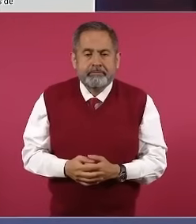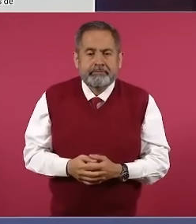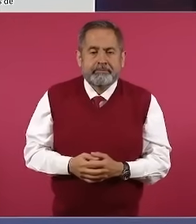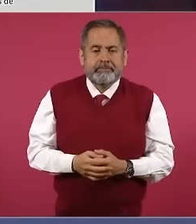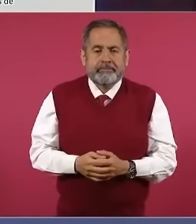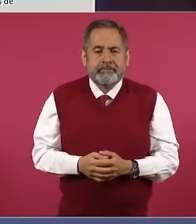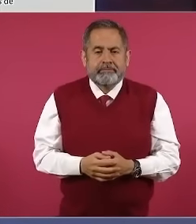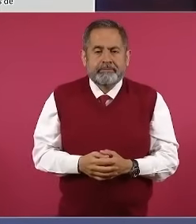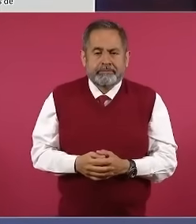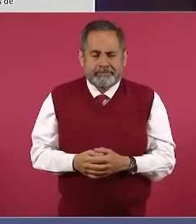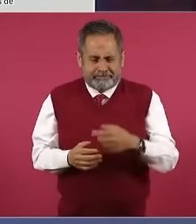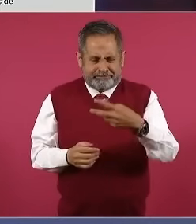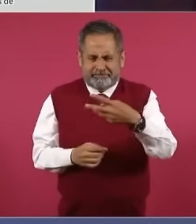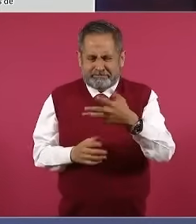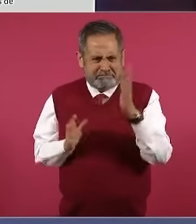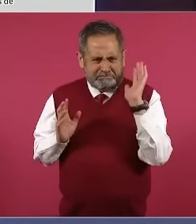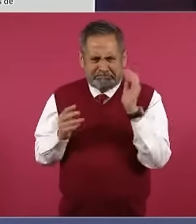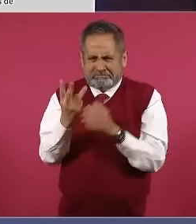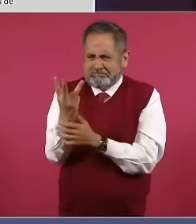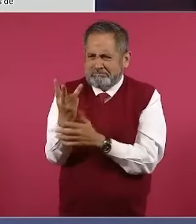Son 3 partidos, ¿no?